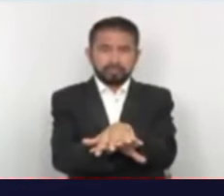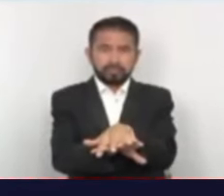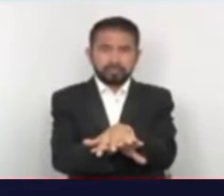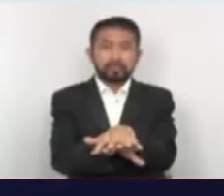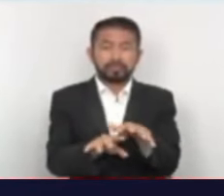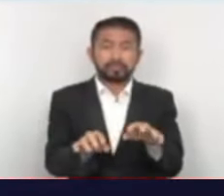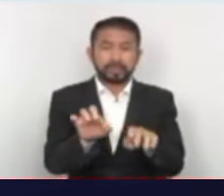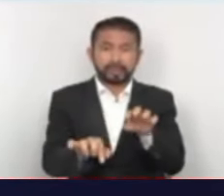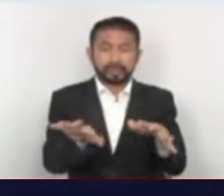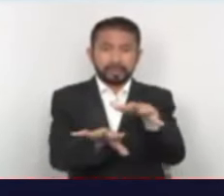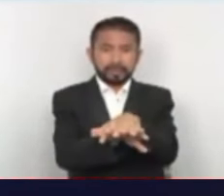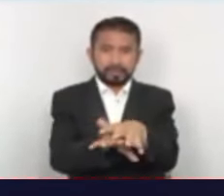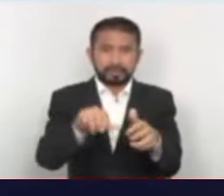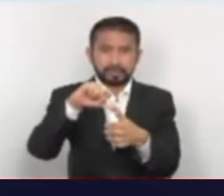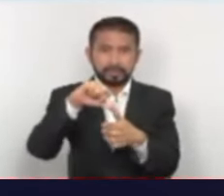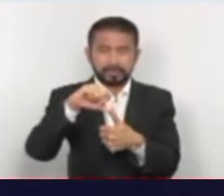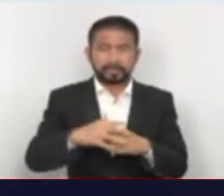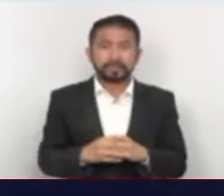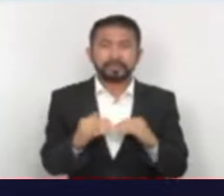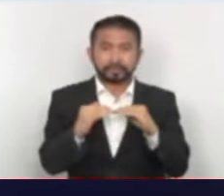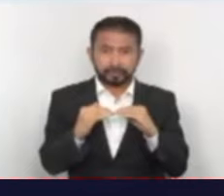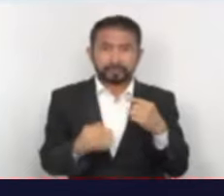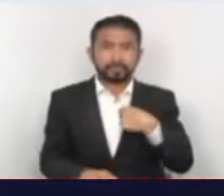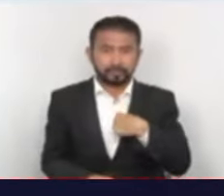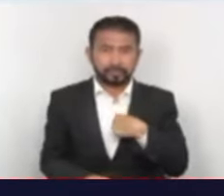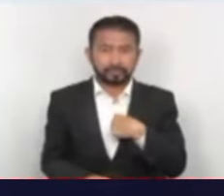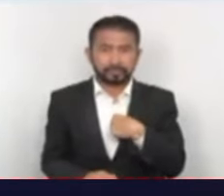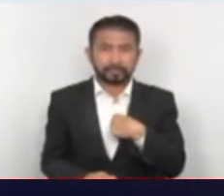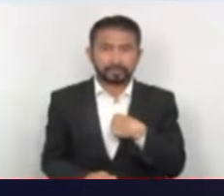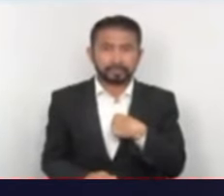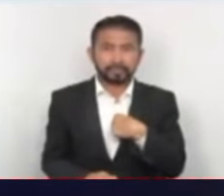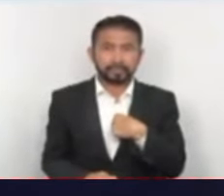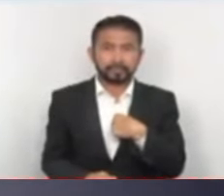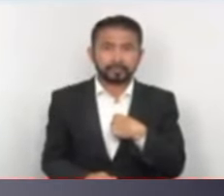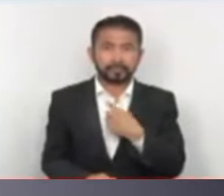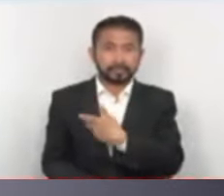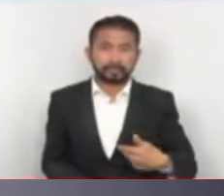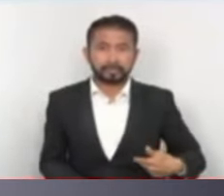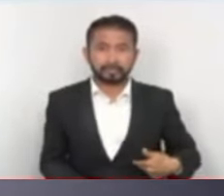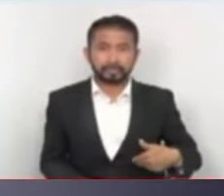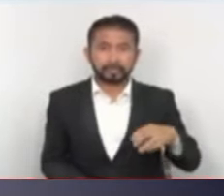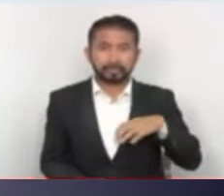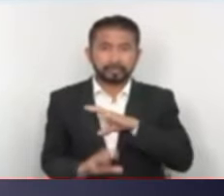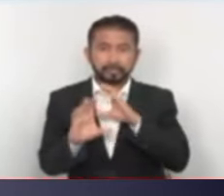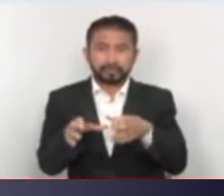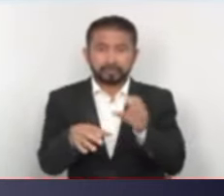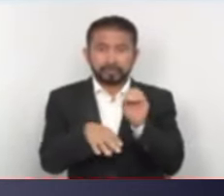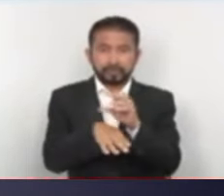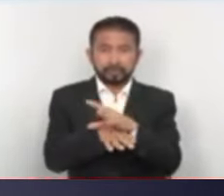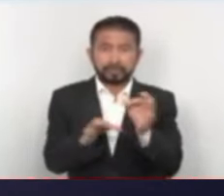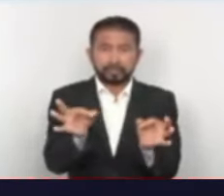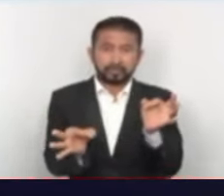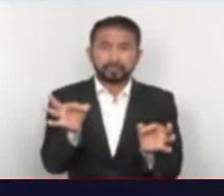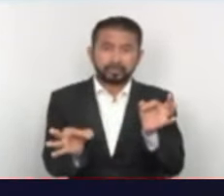Integración Centroamericana. También soy la presidenta del Comité Asesor